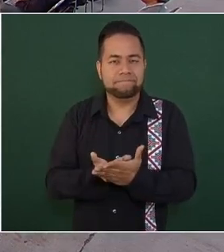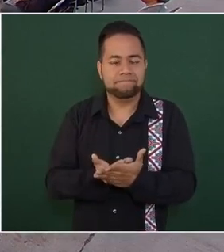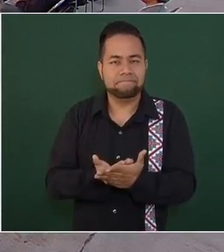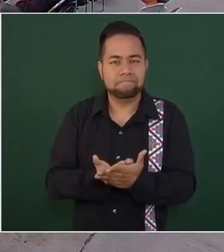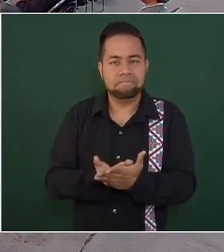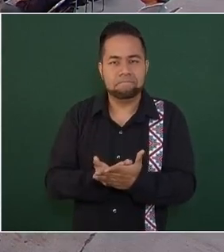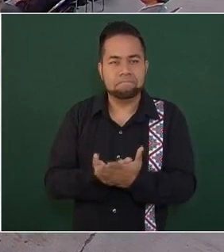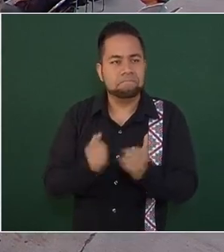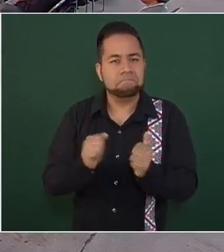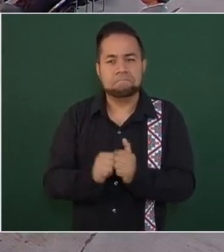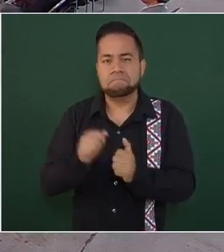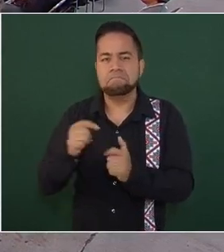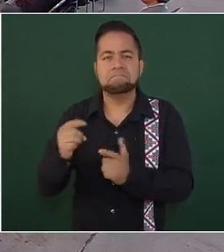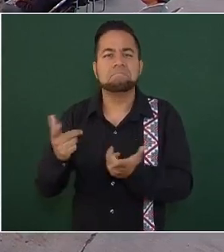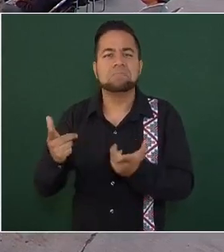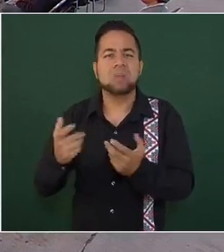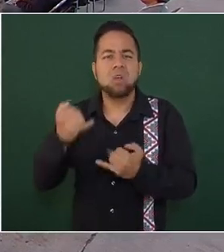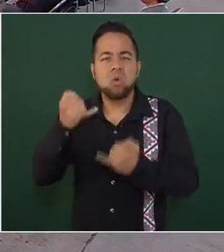ministros,